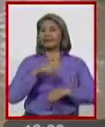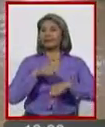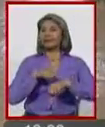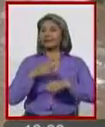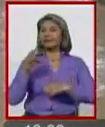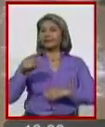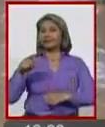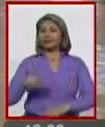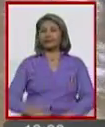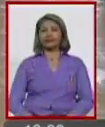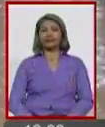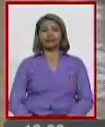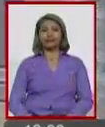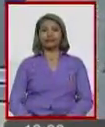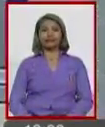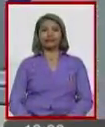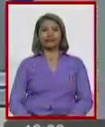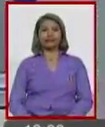necesario.